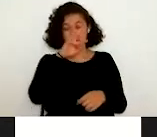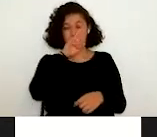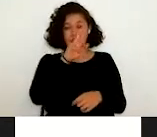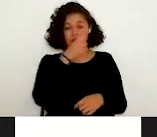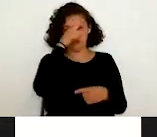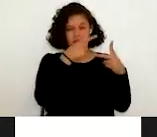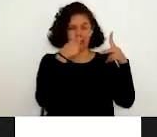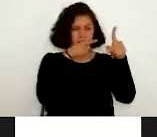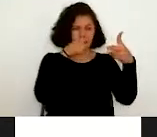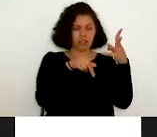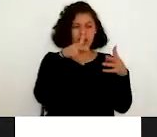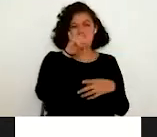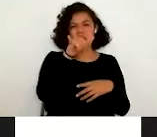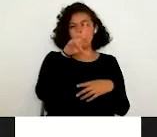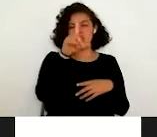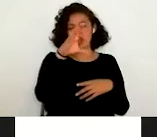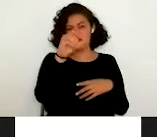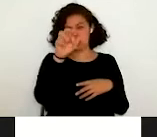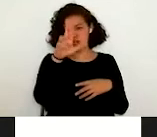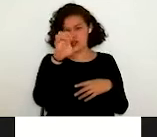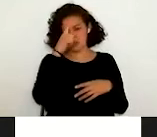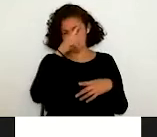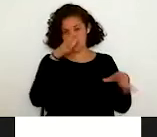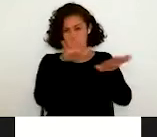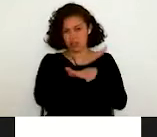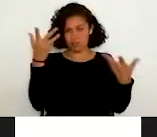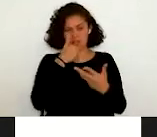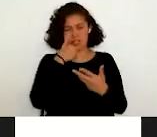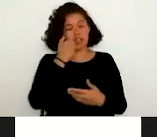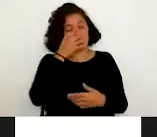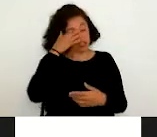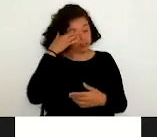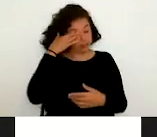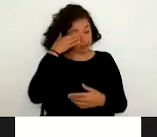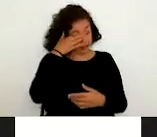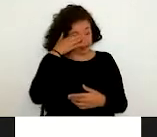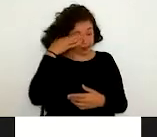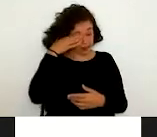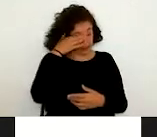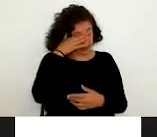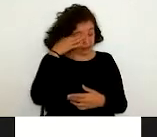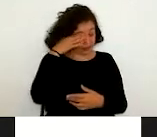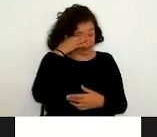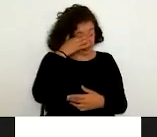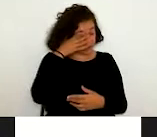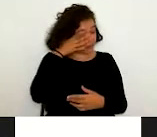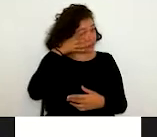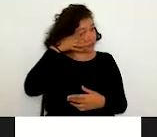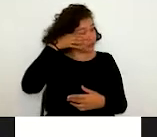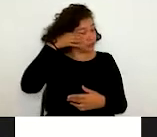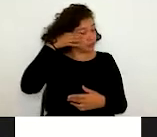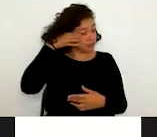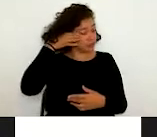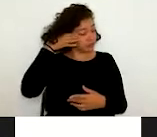Son indicadores de los cambios que se quieren lograr. Es una expresión cuantificable, o sea, es decir, aquí ya vamos a tener que